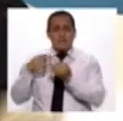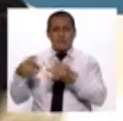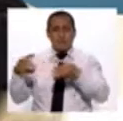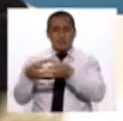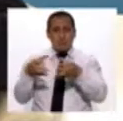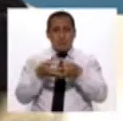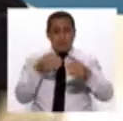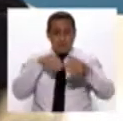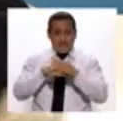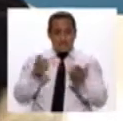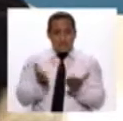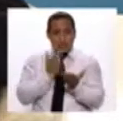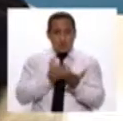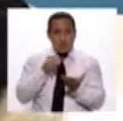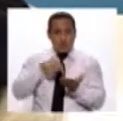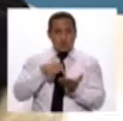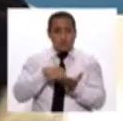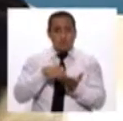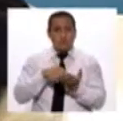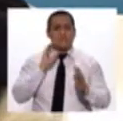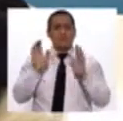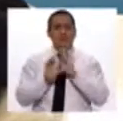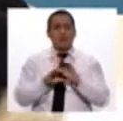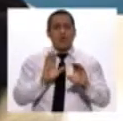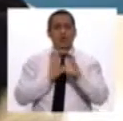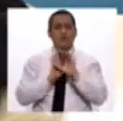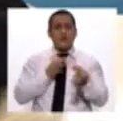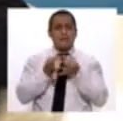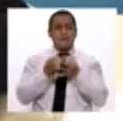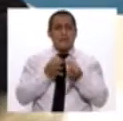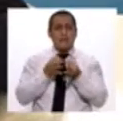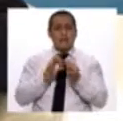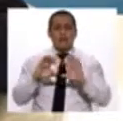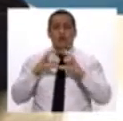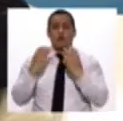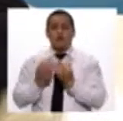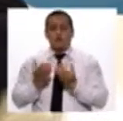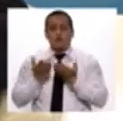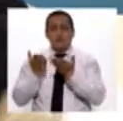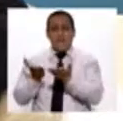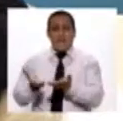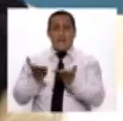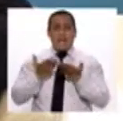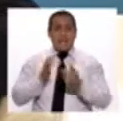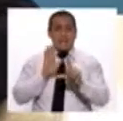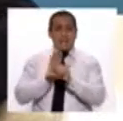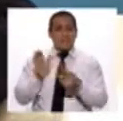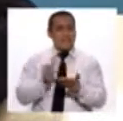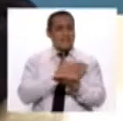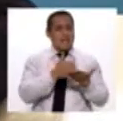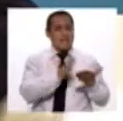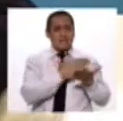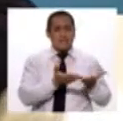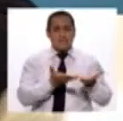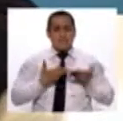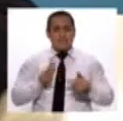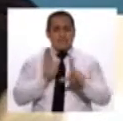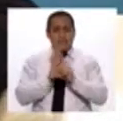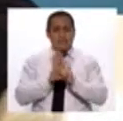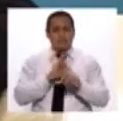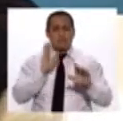en la Constitución. Si la Constitución dice el Congreso da leyes, solo el Congreso da leyes y nadie más da las